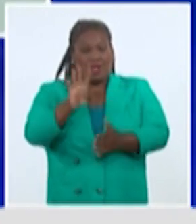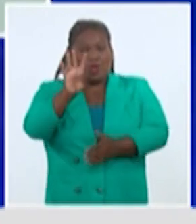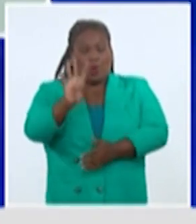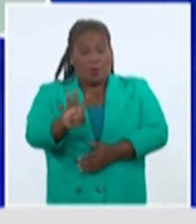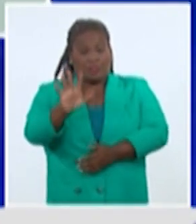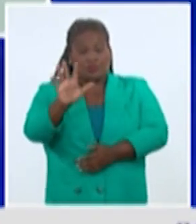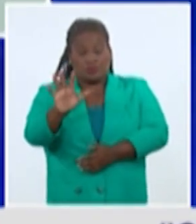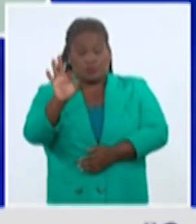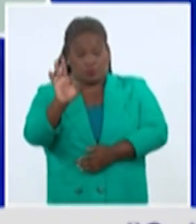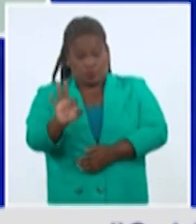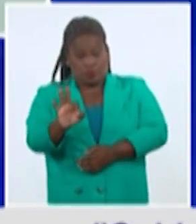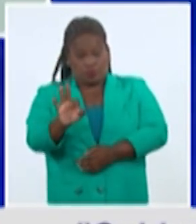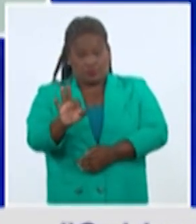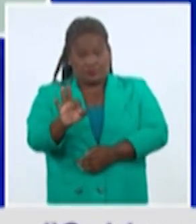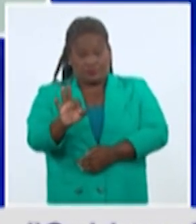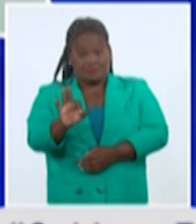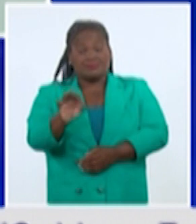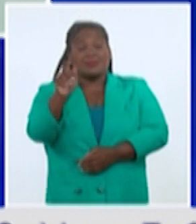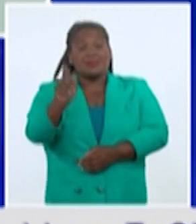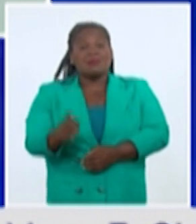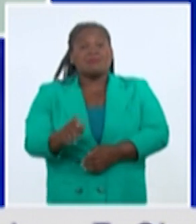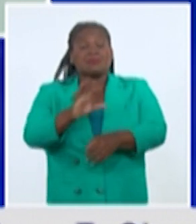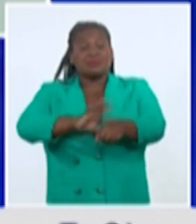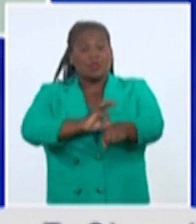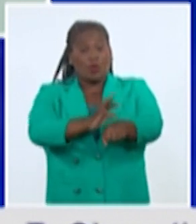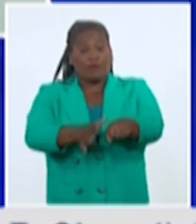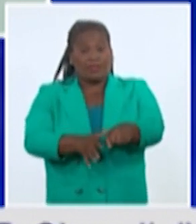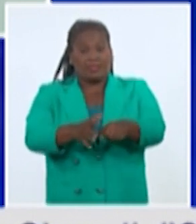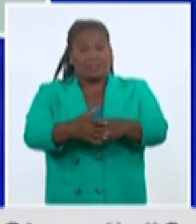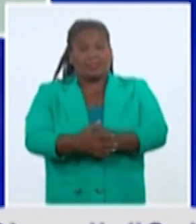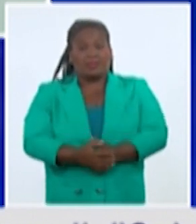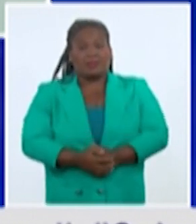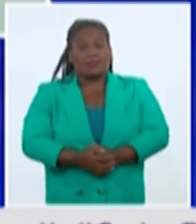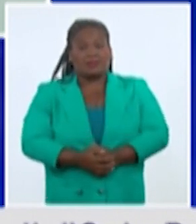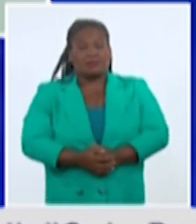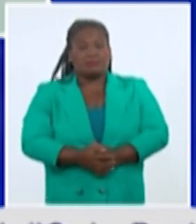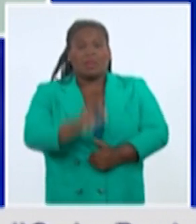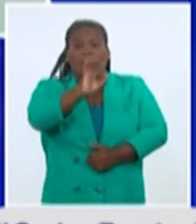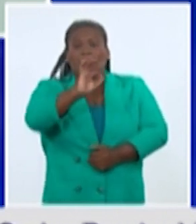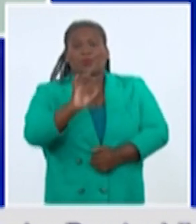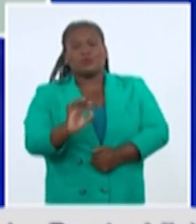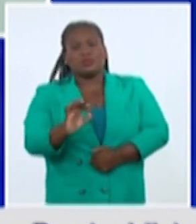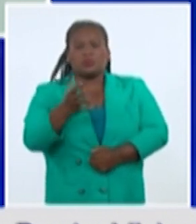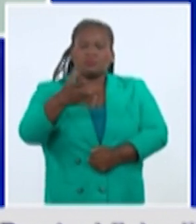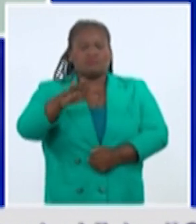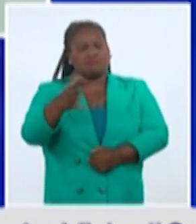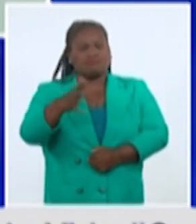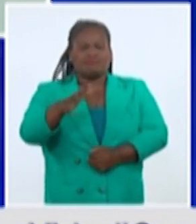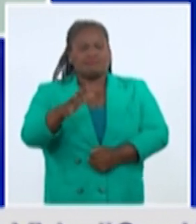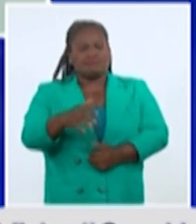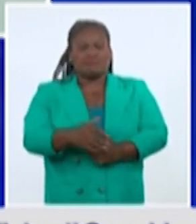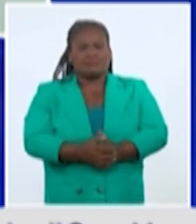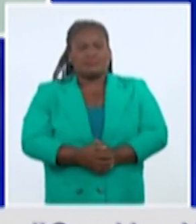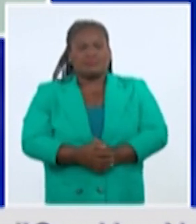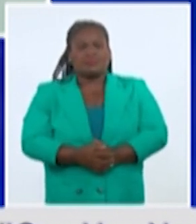65.458 casos con COVID-19, promediando la cifra todavía elevada